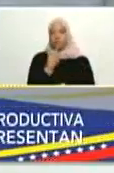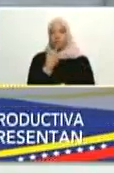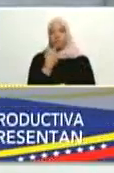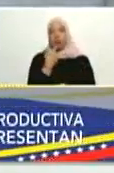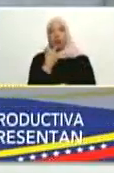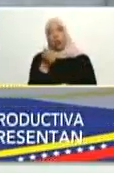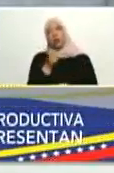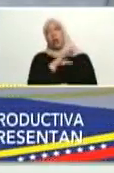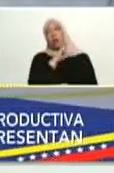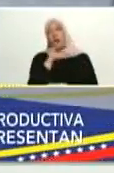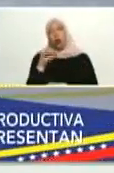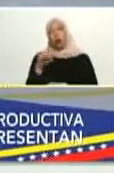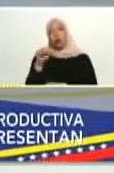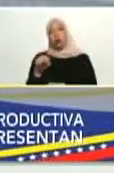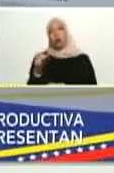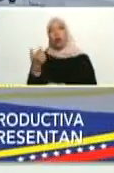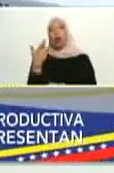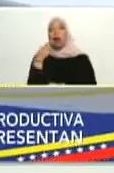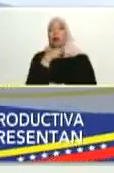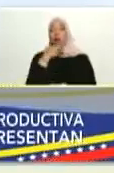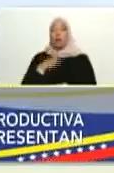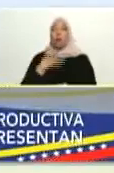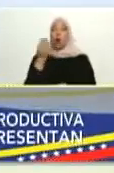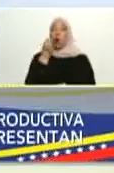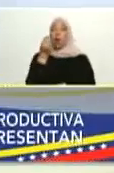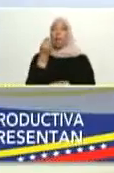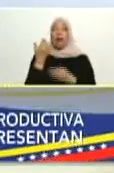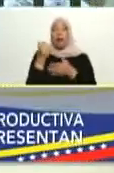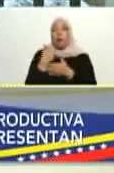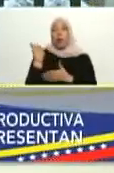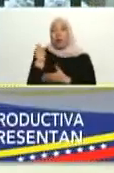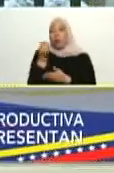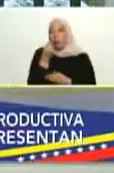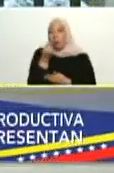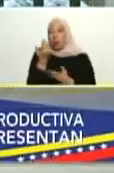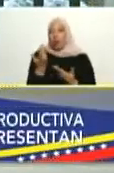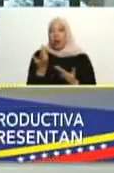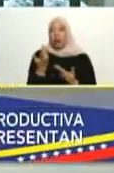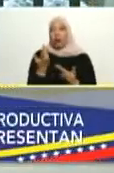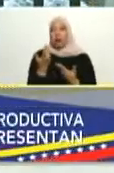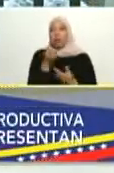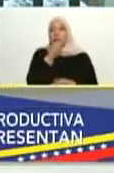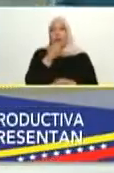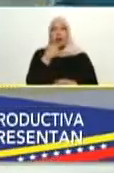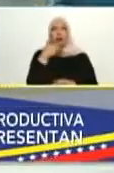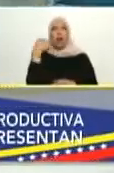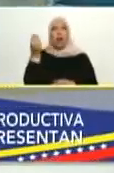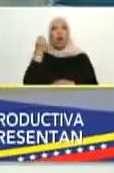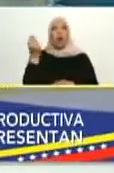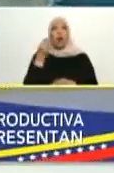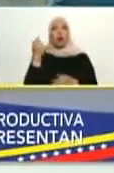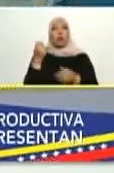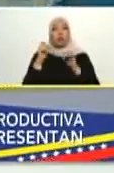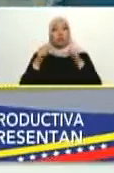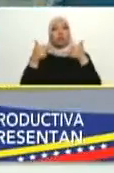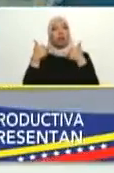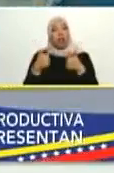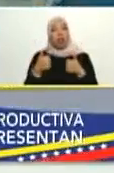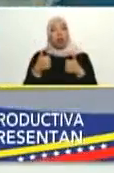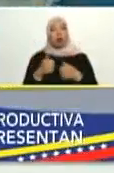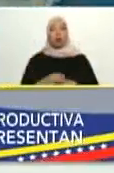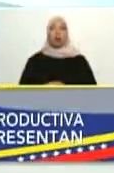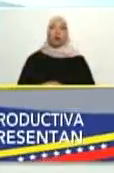son alérgicos al gluten. Una belleza, pues, mira, se le ocurrió, una muchacha jovencita de unos 20 años. Y allí